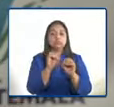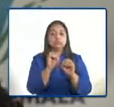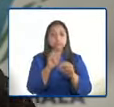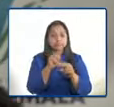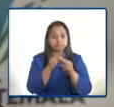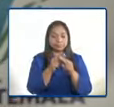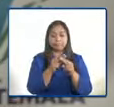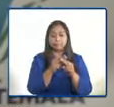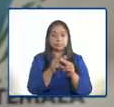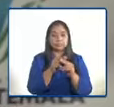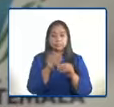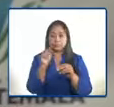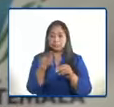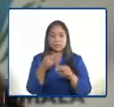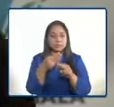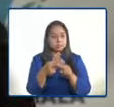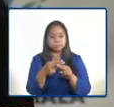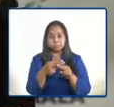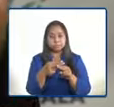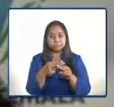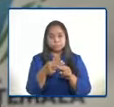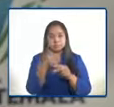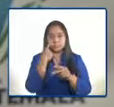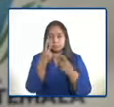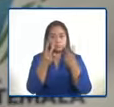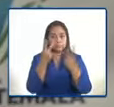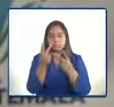libertad, completamente suspendidas. Se estará